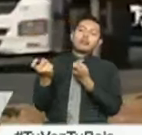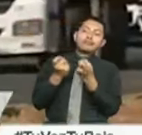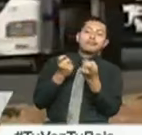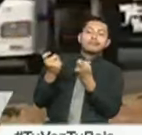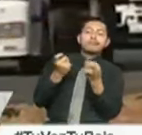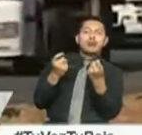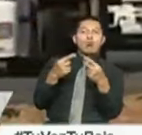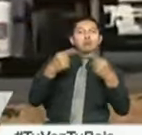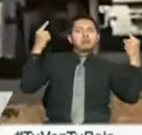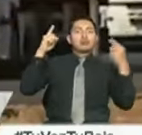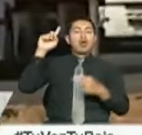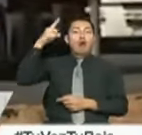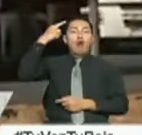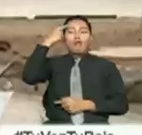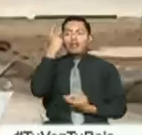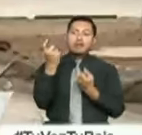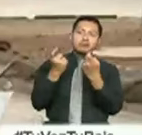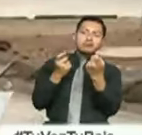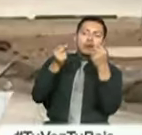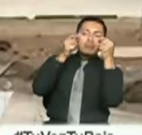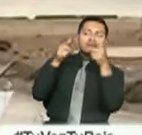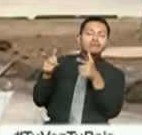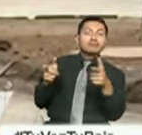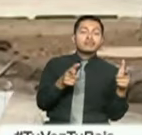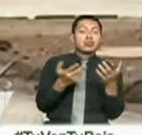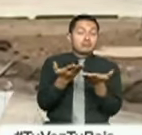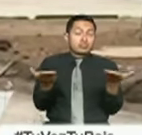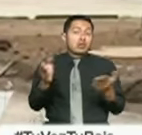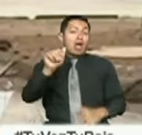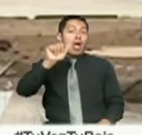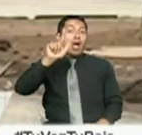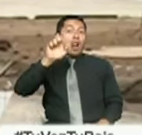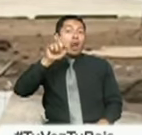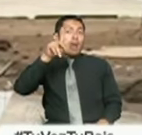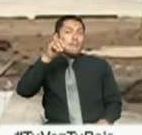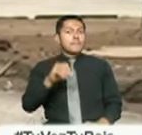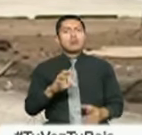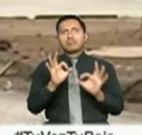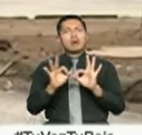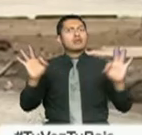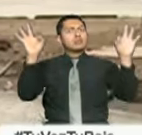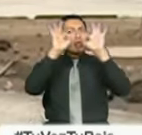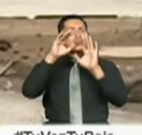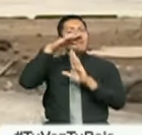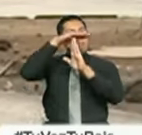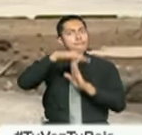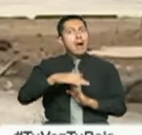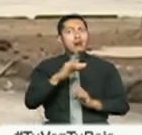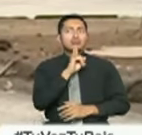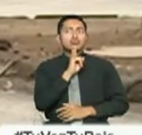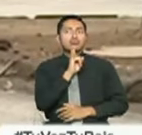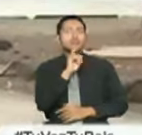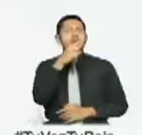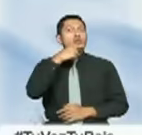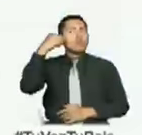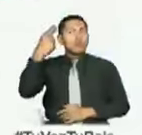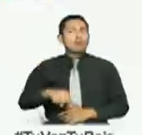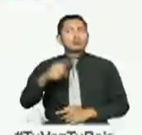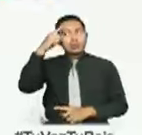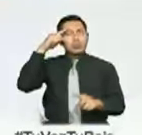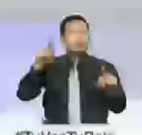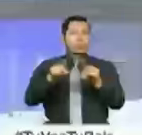oposición. La distribución de ayuda a Alepo es uno de los principales puntos del acuerdo alcanzado el pasado sábado entre Estados Unidos y Rusia.